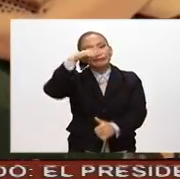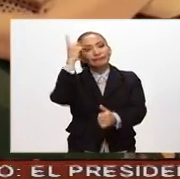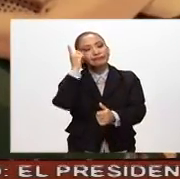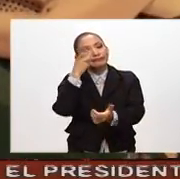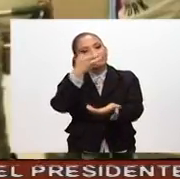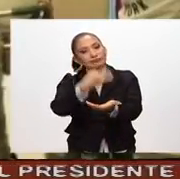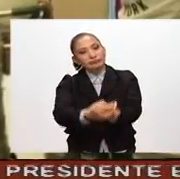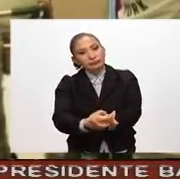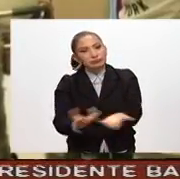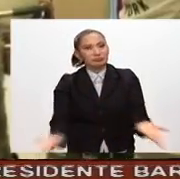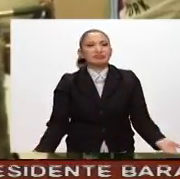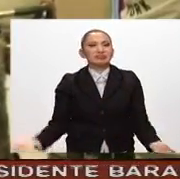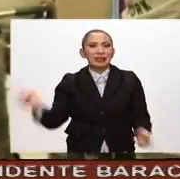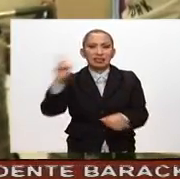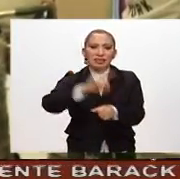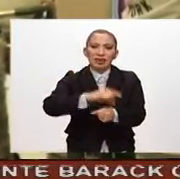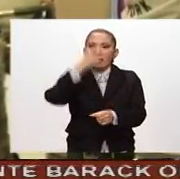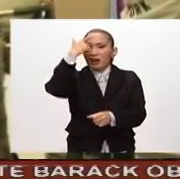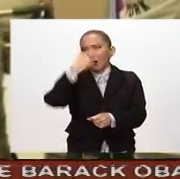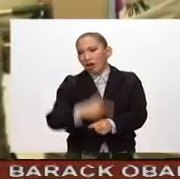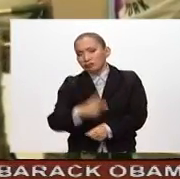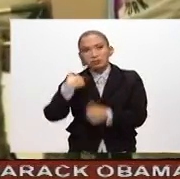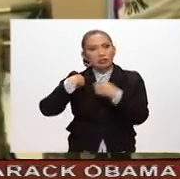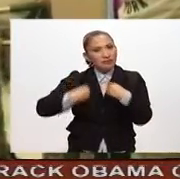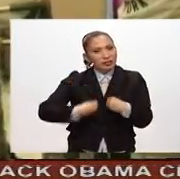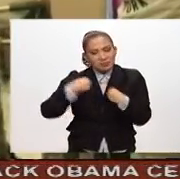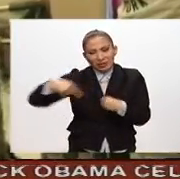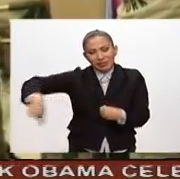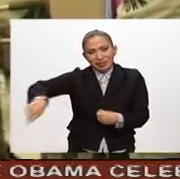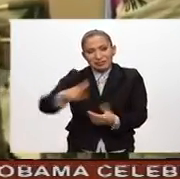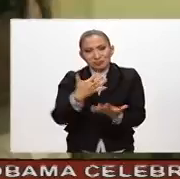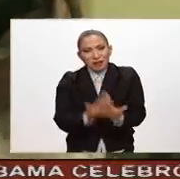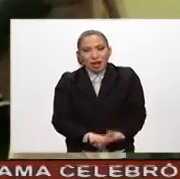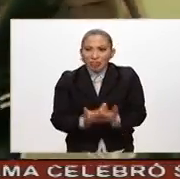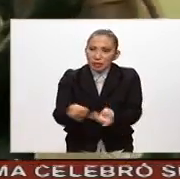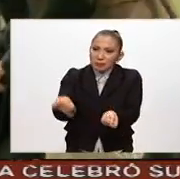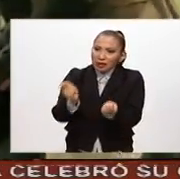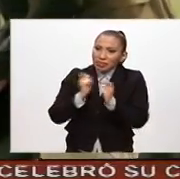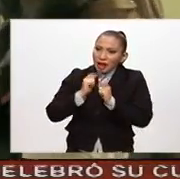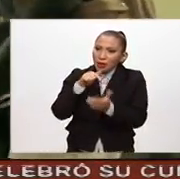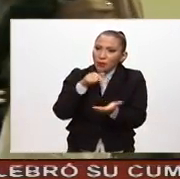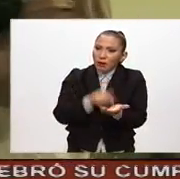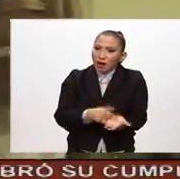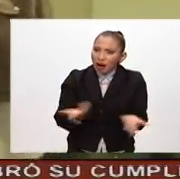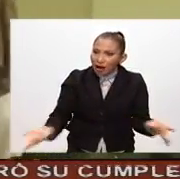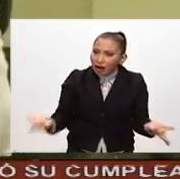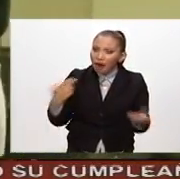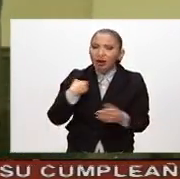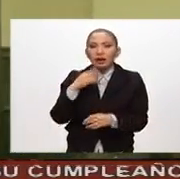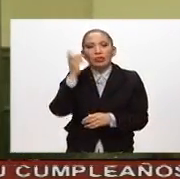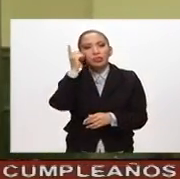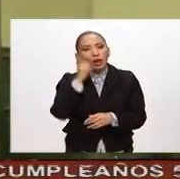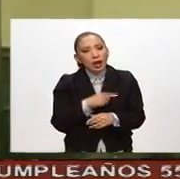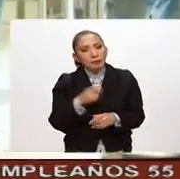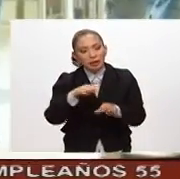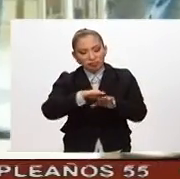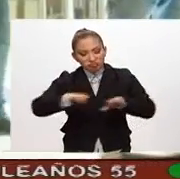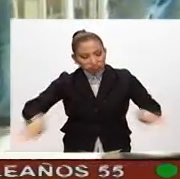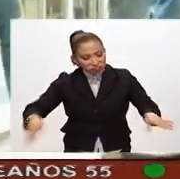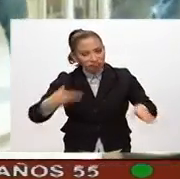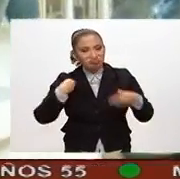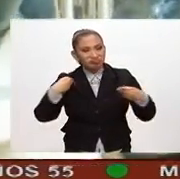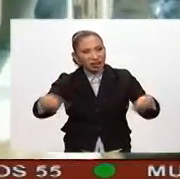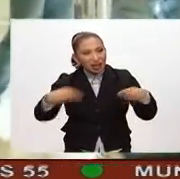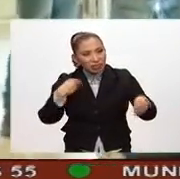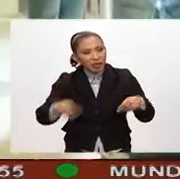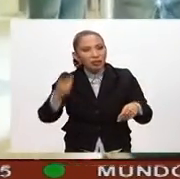ve usted las imágenes, el día, la noche, esperando que les den su lugar. Duermen en cartones,